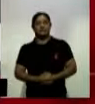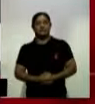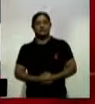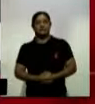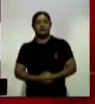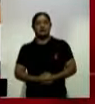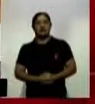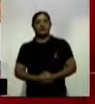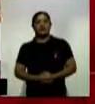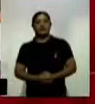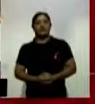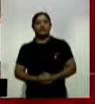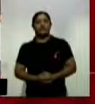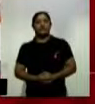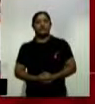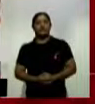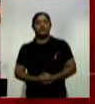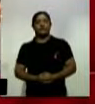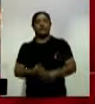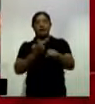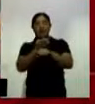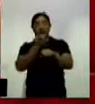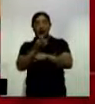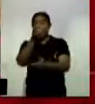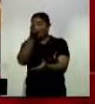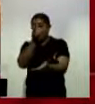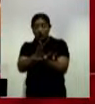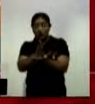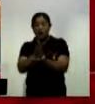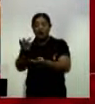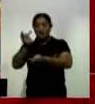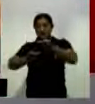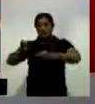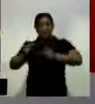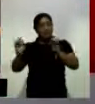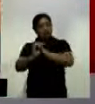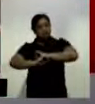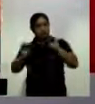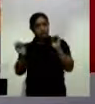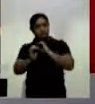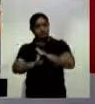Es el único estado que no tiene deuda pública.